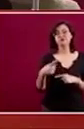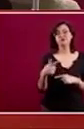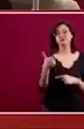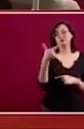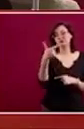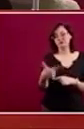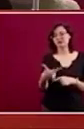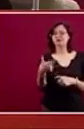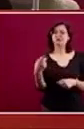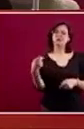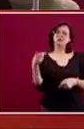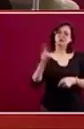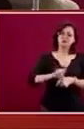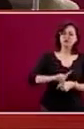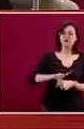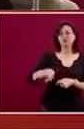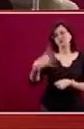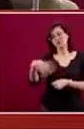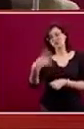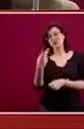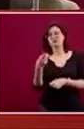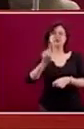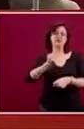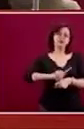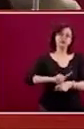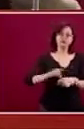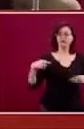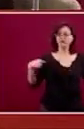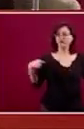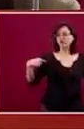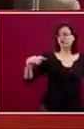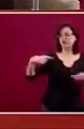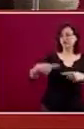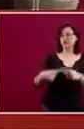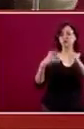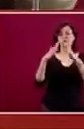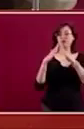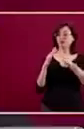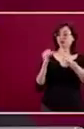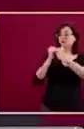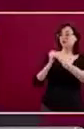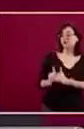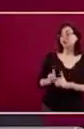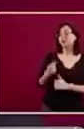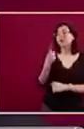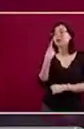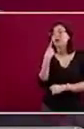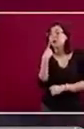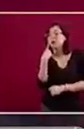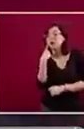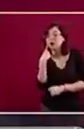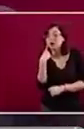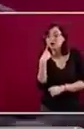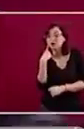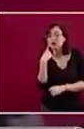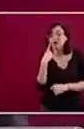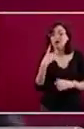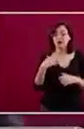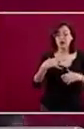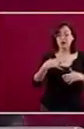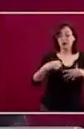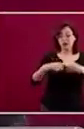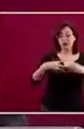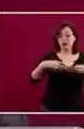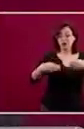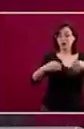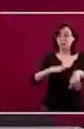días de hecho, desde que empezaron las medidas de mitigación, vamos a empezar a ver cambios en la inclinación de